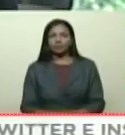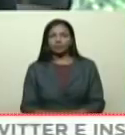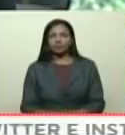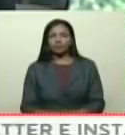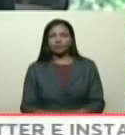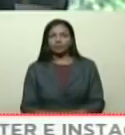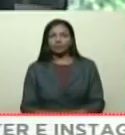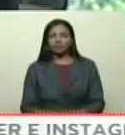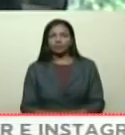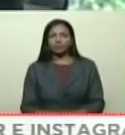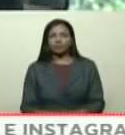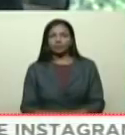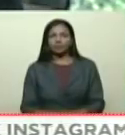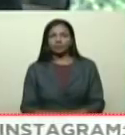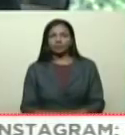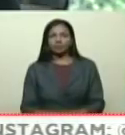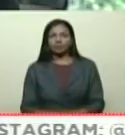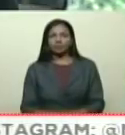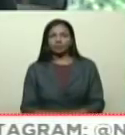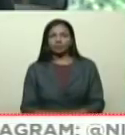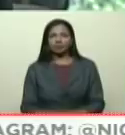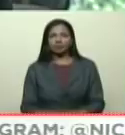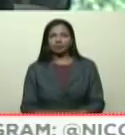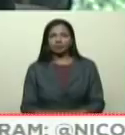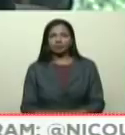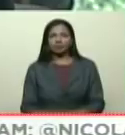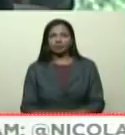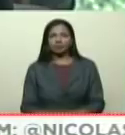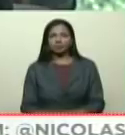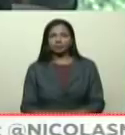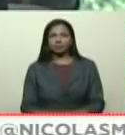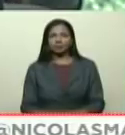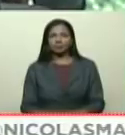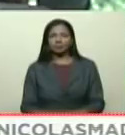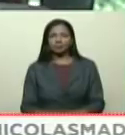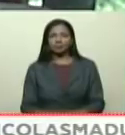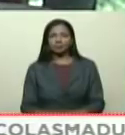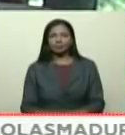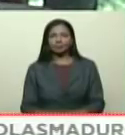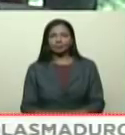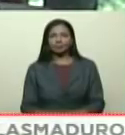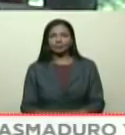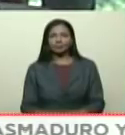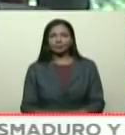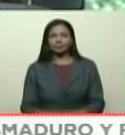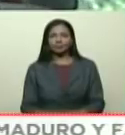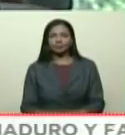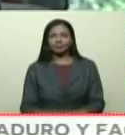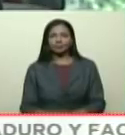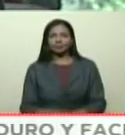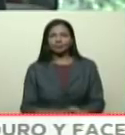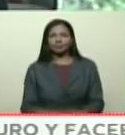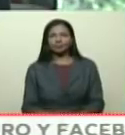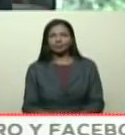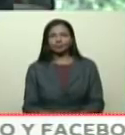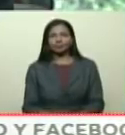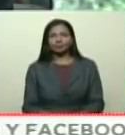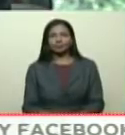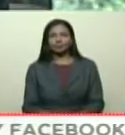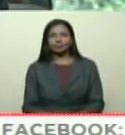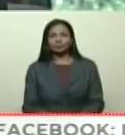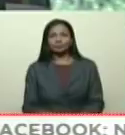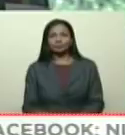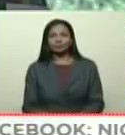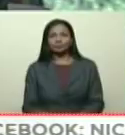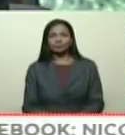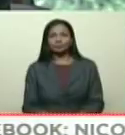Lamentablemente, 2 de ellos no pudieron estar, pero le haremos entrega de su reconocimiento oportunamente. Se trata de 2, los